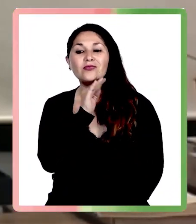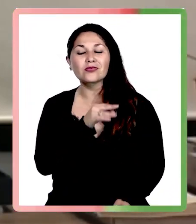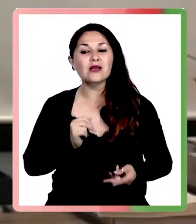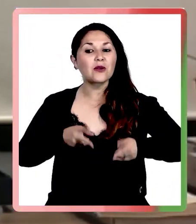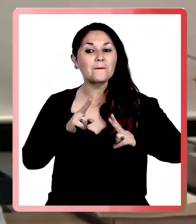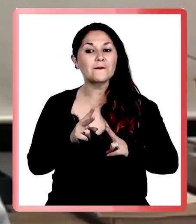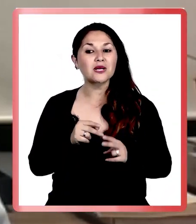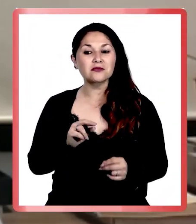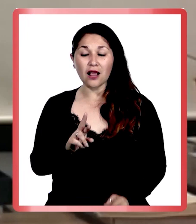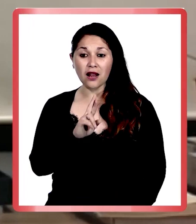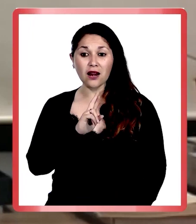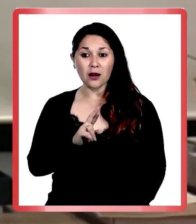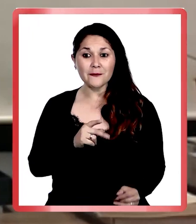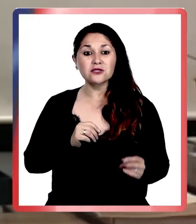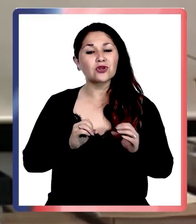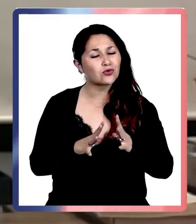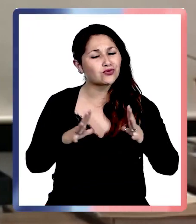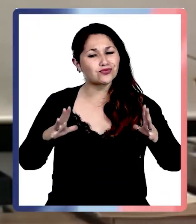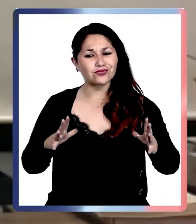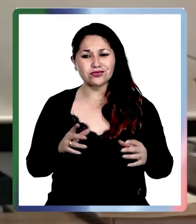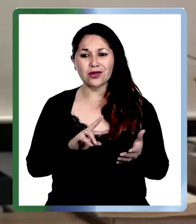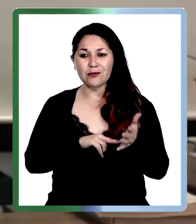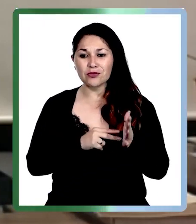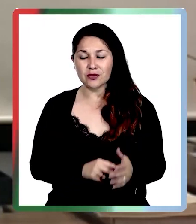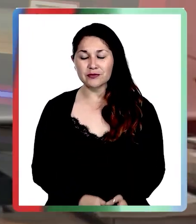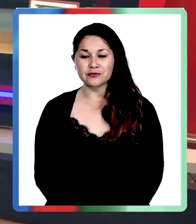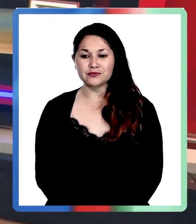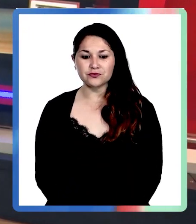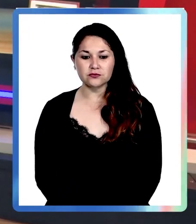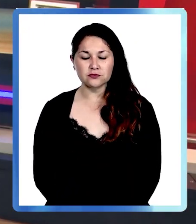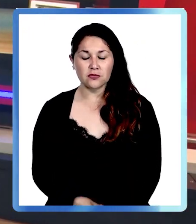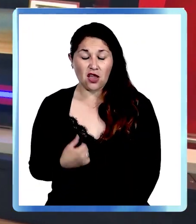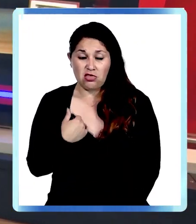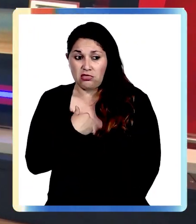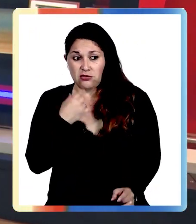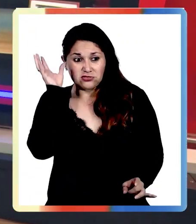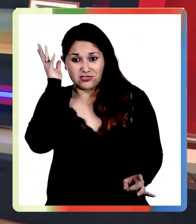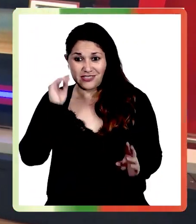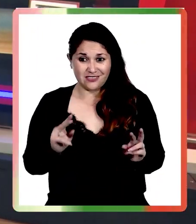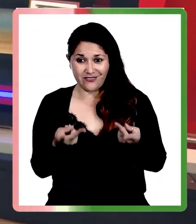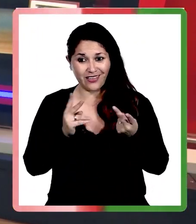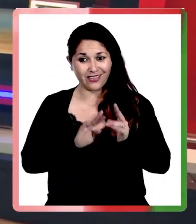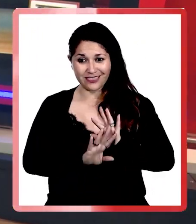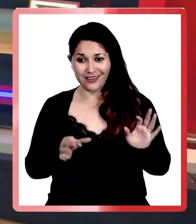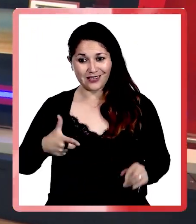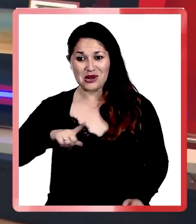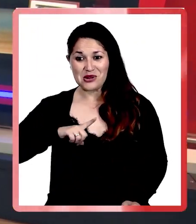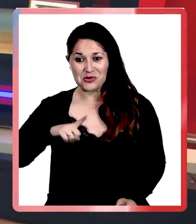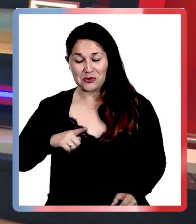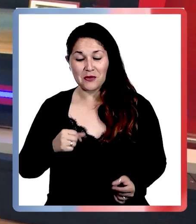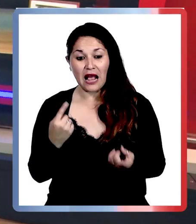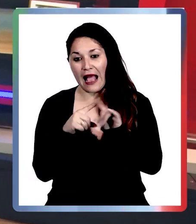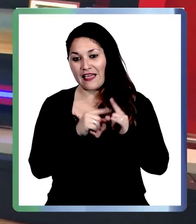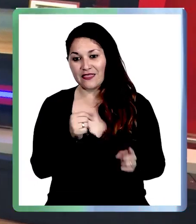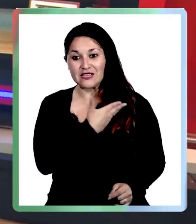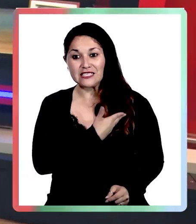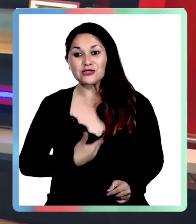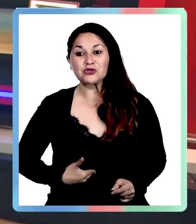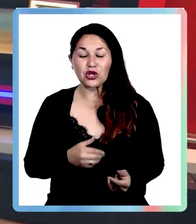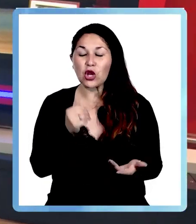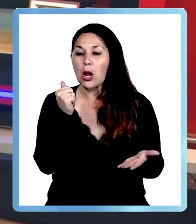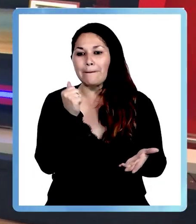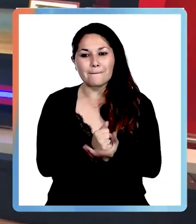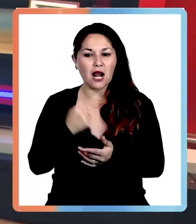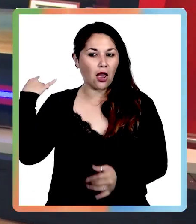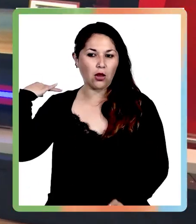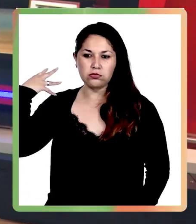permita solucionar esta cantidad enorme de problemas. Yo no salvaría o no libraría de culpa a los distintos gobiernos, de distintos sellos